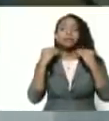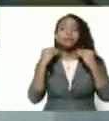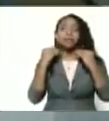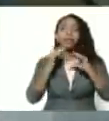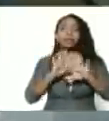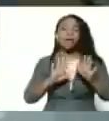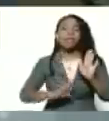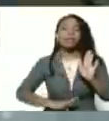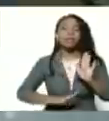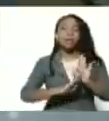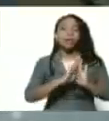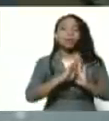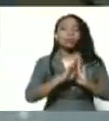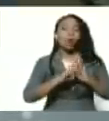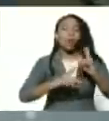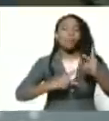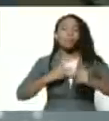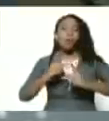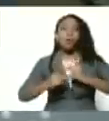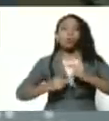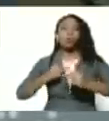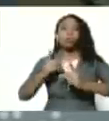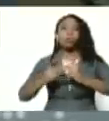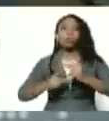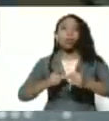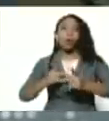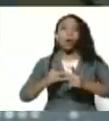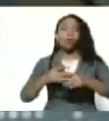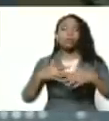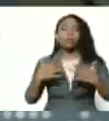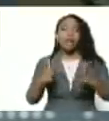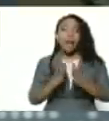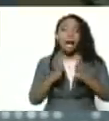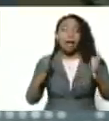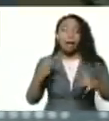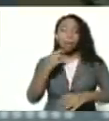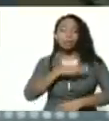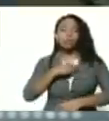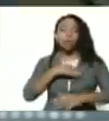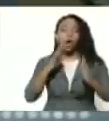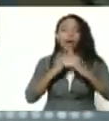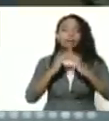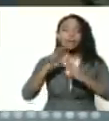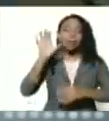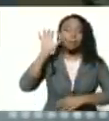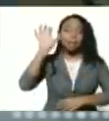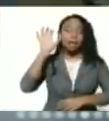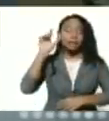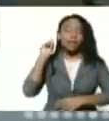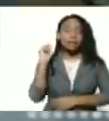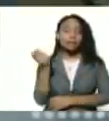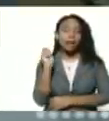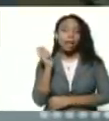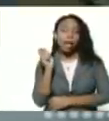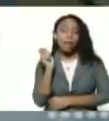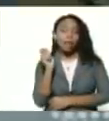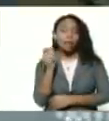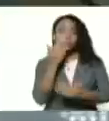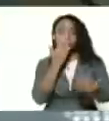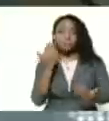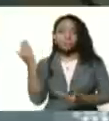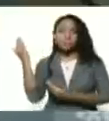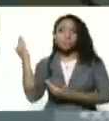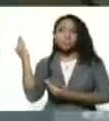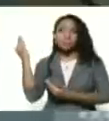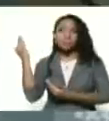están desarrollando productiva de la gran misión Hogares de la Patria en Charallave. Adelante, por